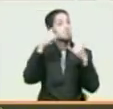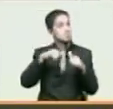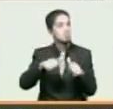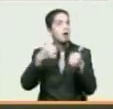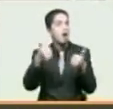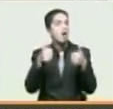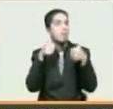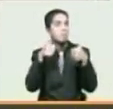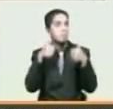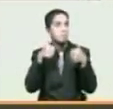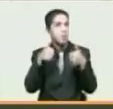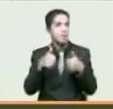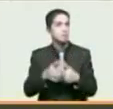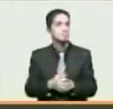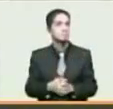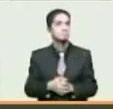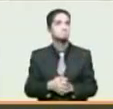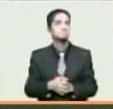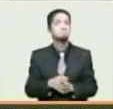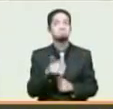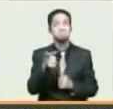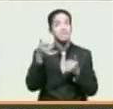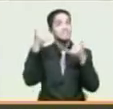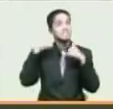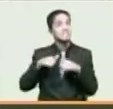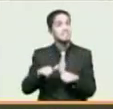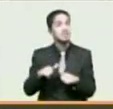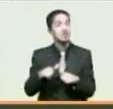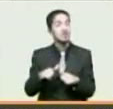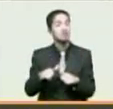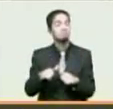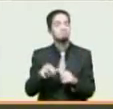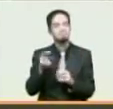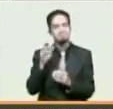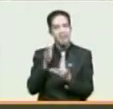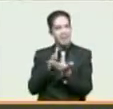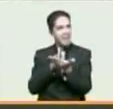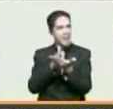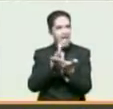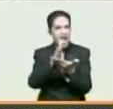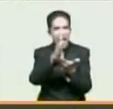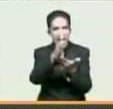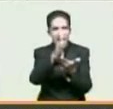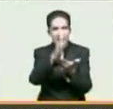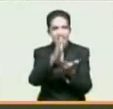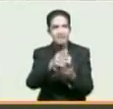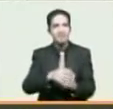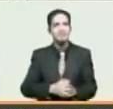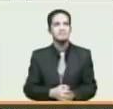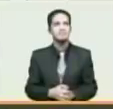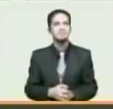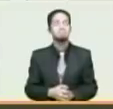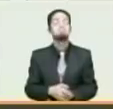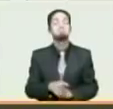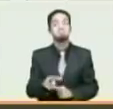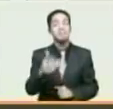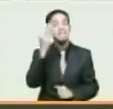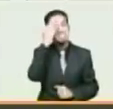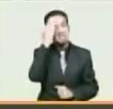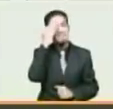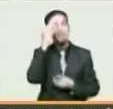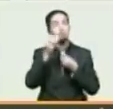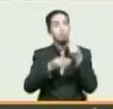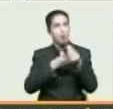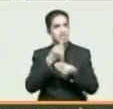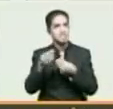Chávez. Y mira que te han salido leales, comandante Chávez, tus hijos. Mira que han sabido cumplir el